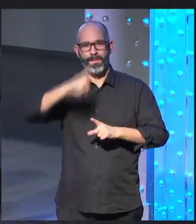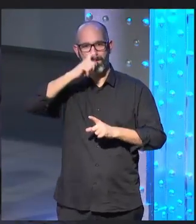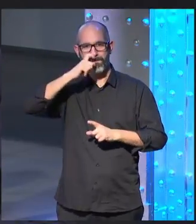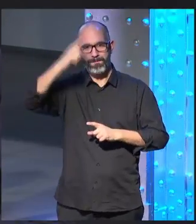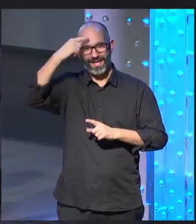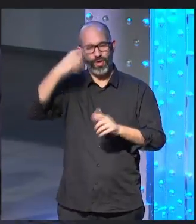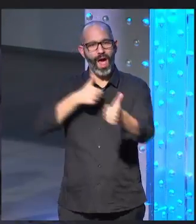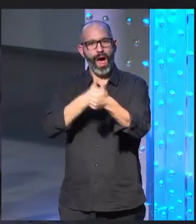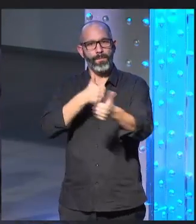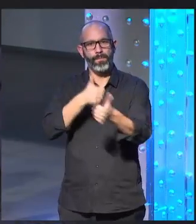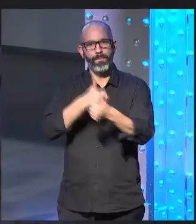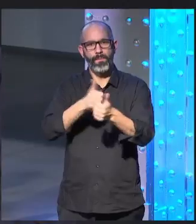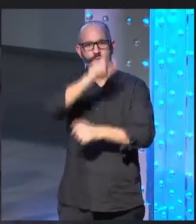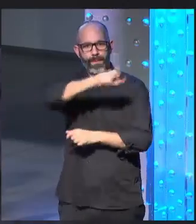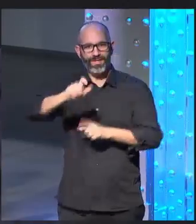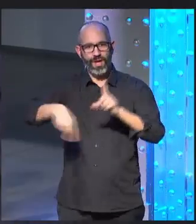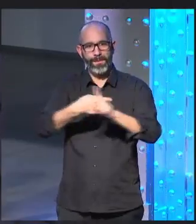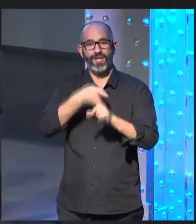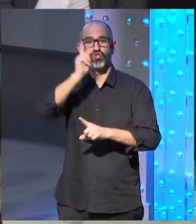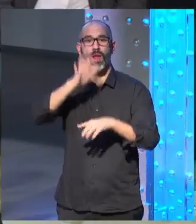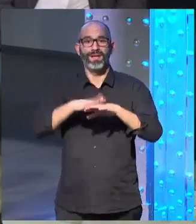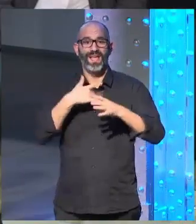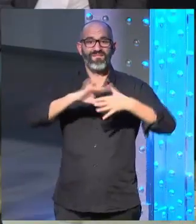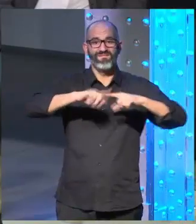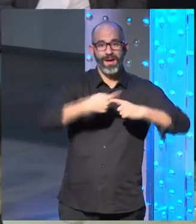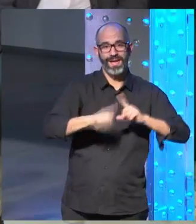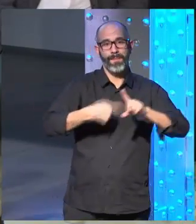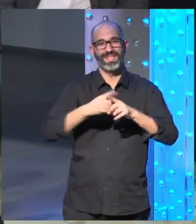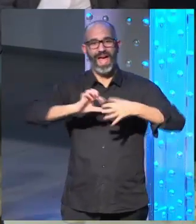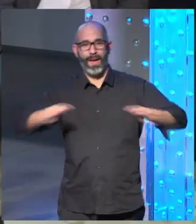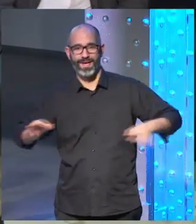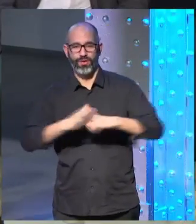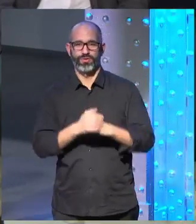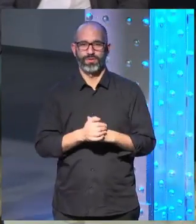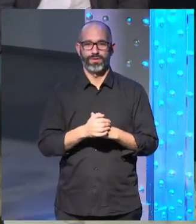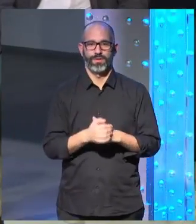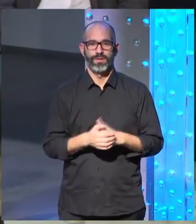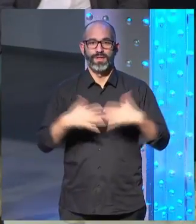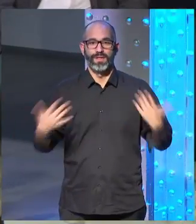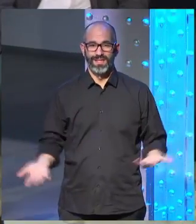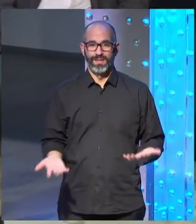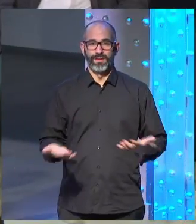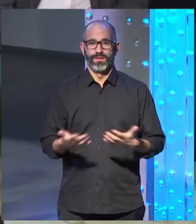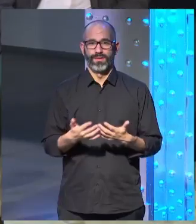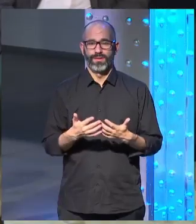el apoyo de la familia y los amigos. Y no tanto el mentoring como hay en la cultura anglosajona. Y